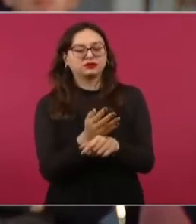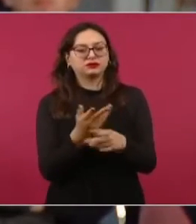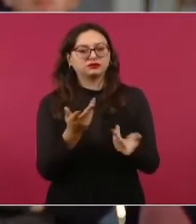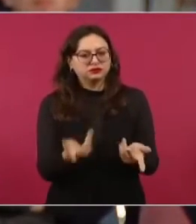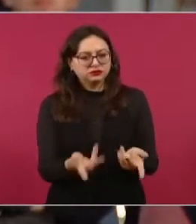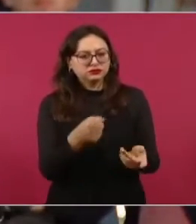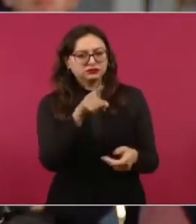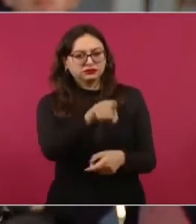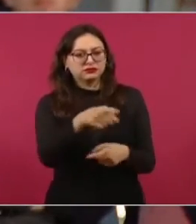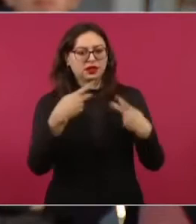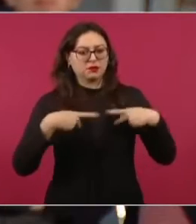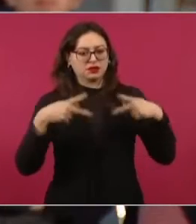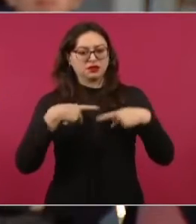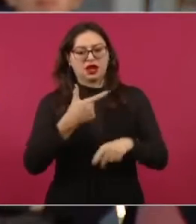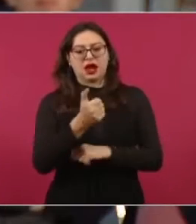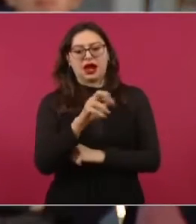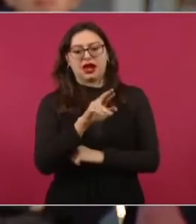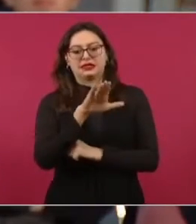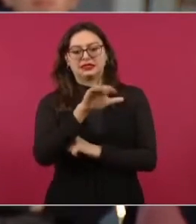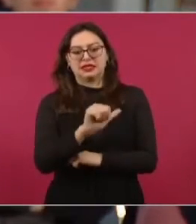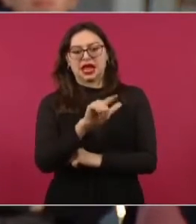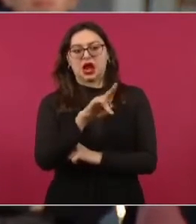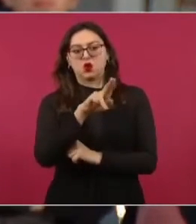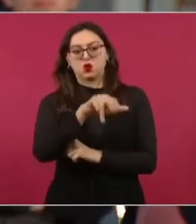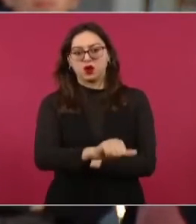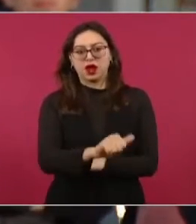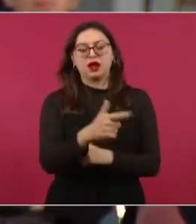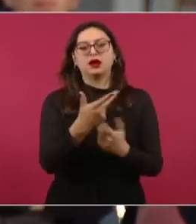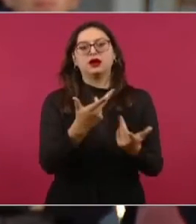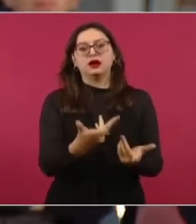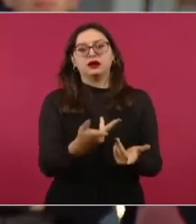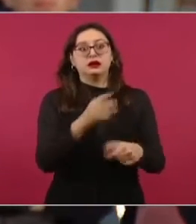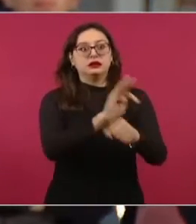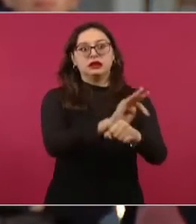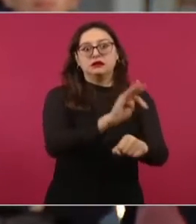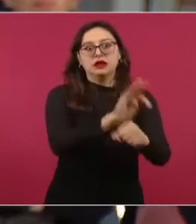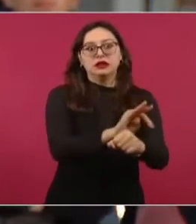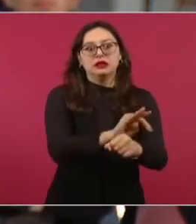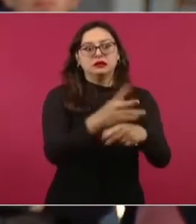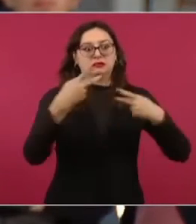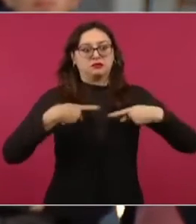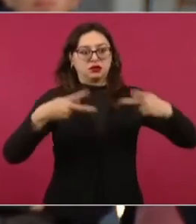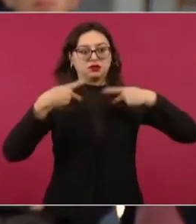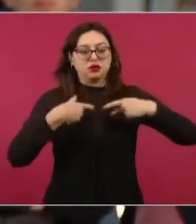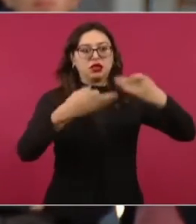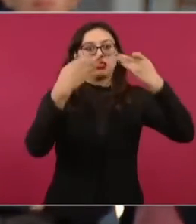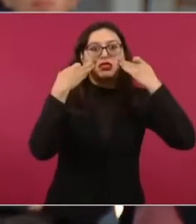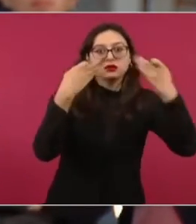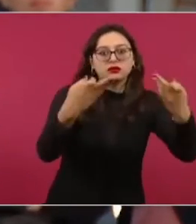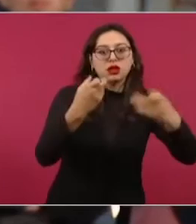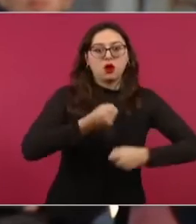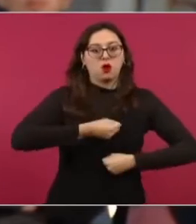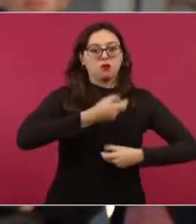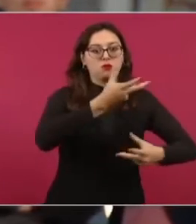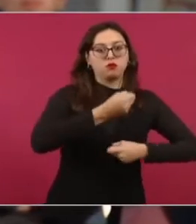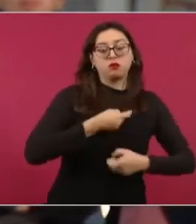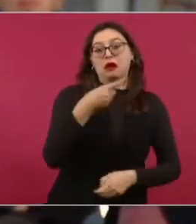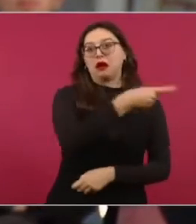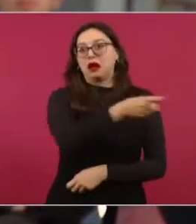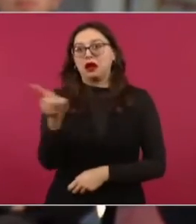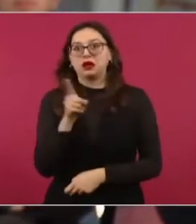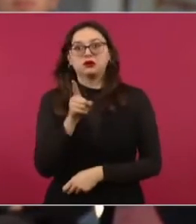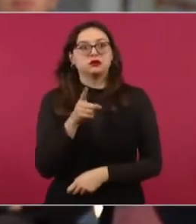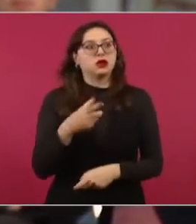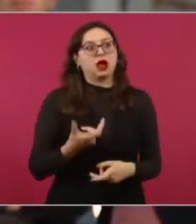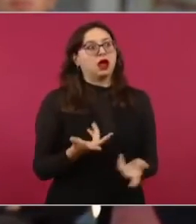Luna de querer descalificar a los testigos presenciales del delito? Sobre todo si se entiende que